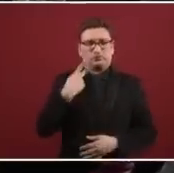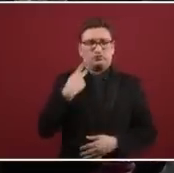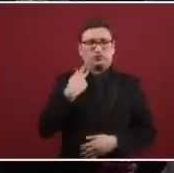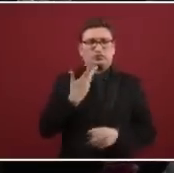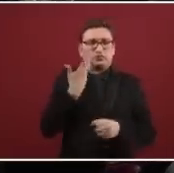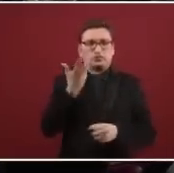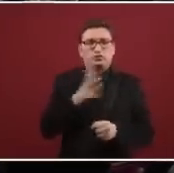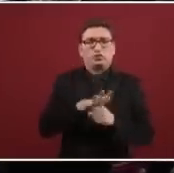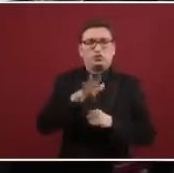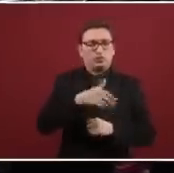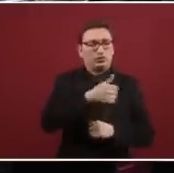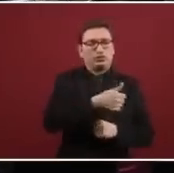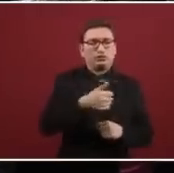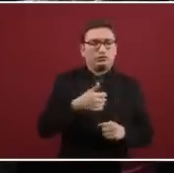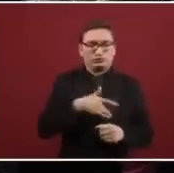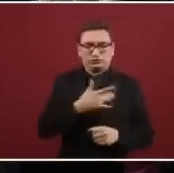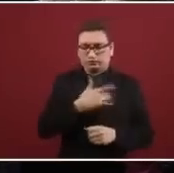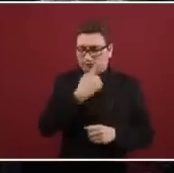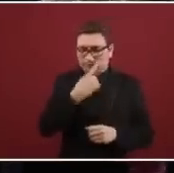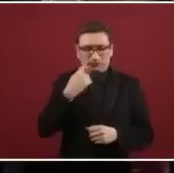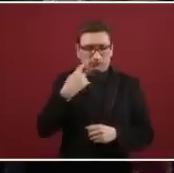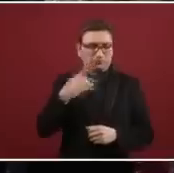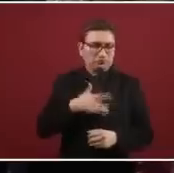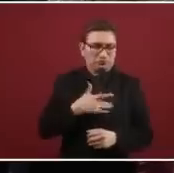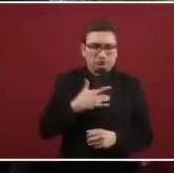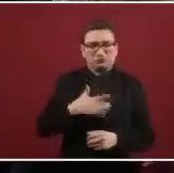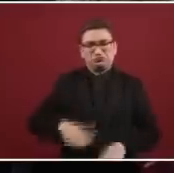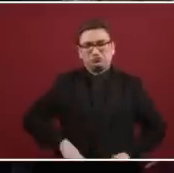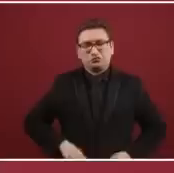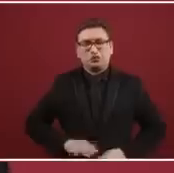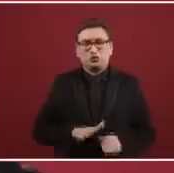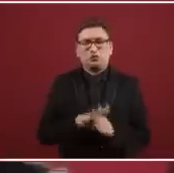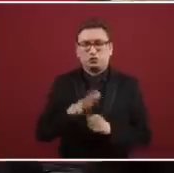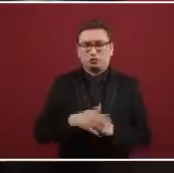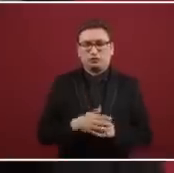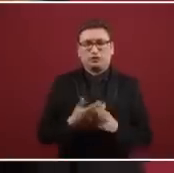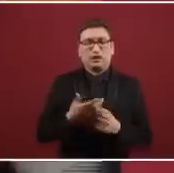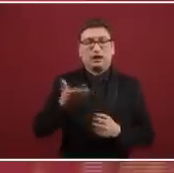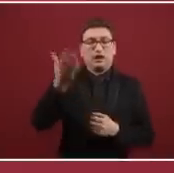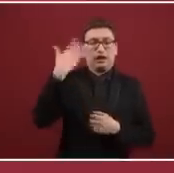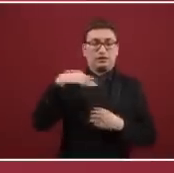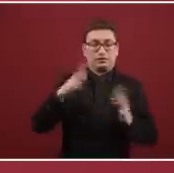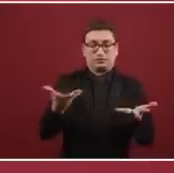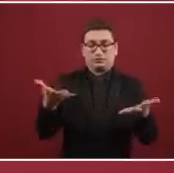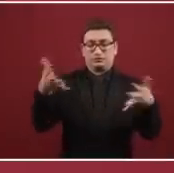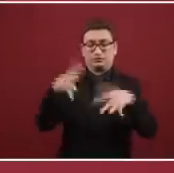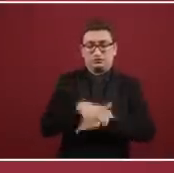entre inconvenientes. Lo mejor era integrar todo